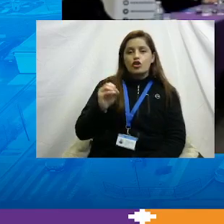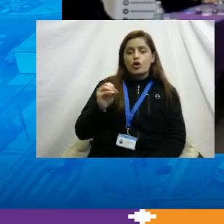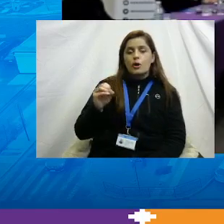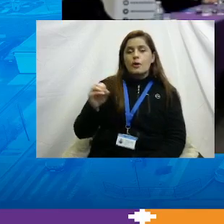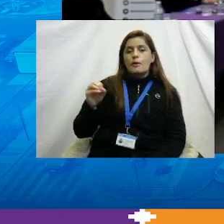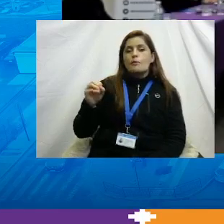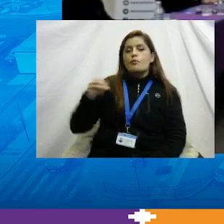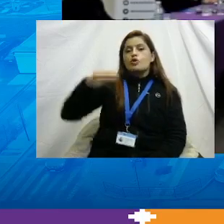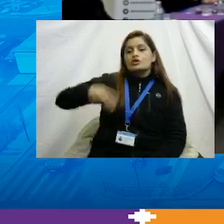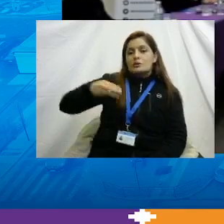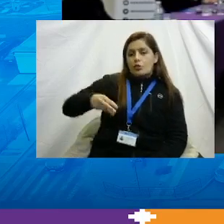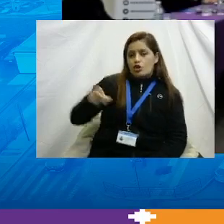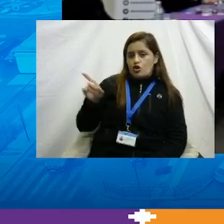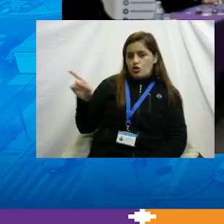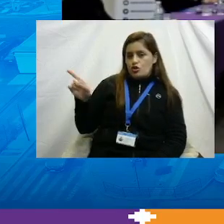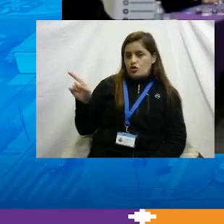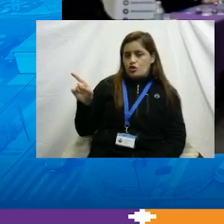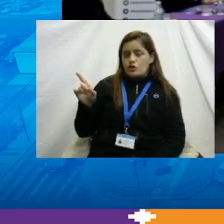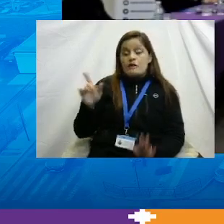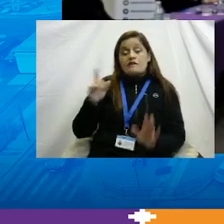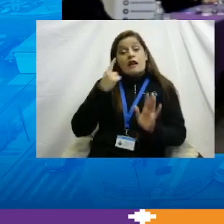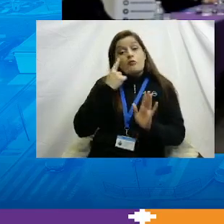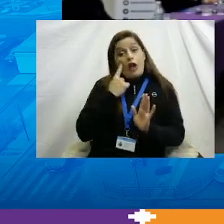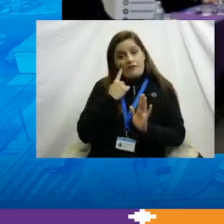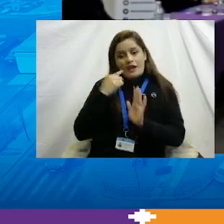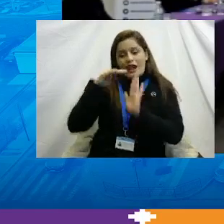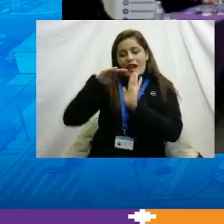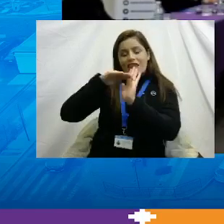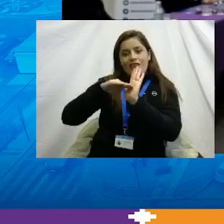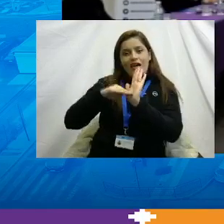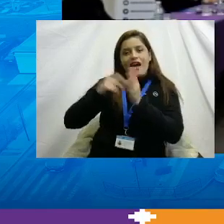Igual vamos a hacer ese listado, vamos a hacer una revisión.